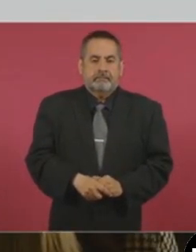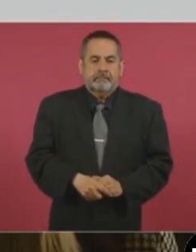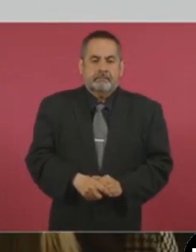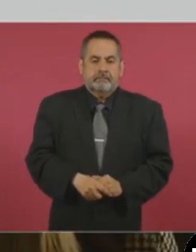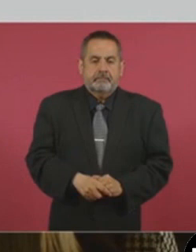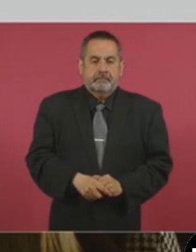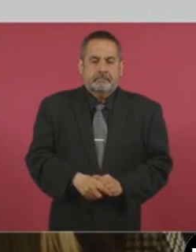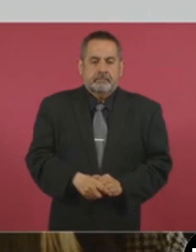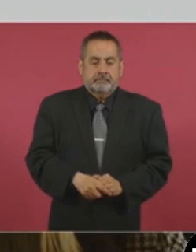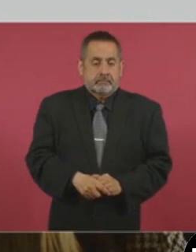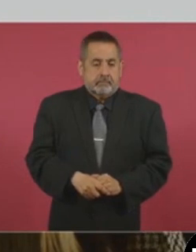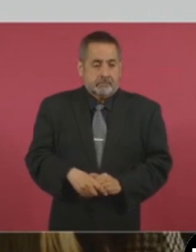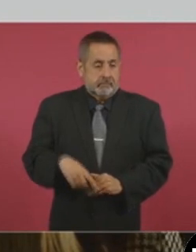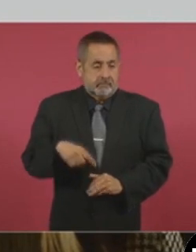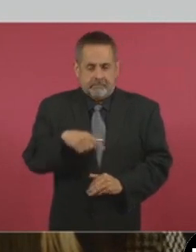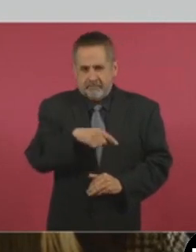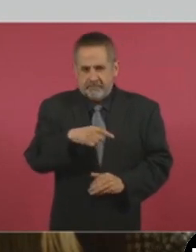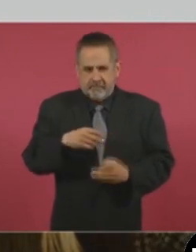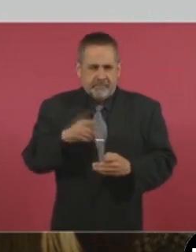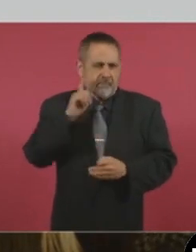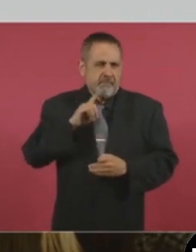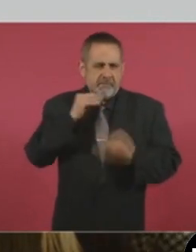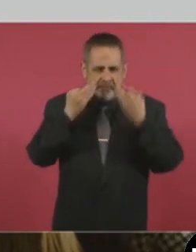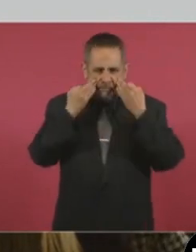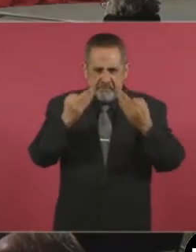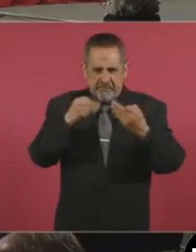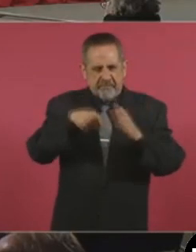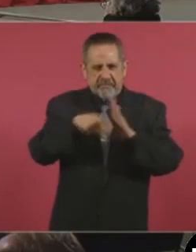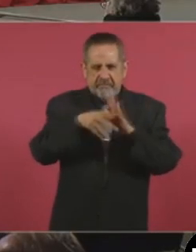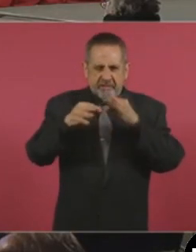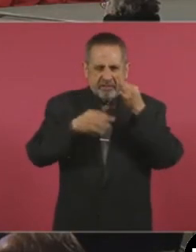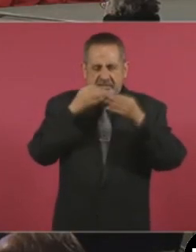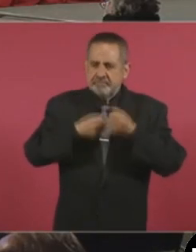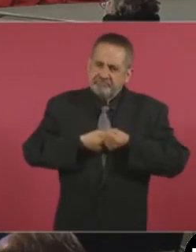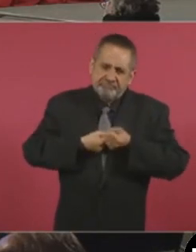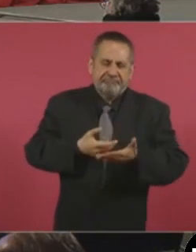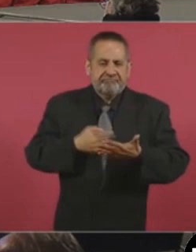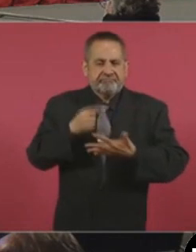La testigo a la que se refiere un diario que hoy expone el